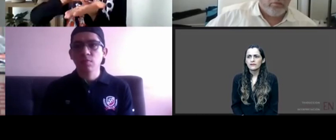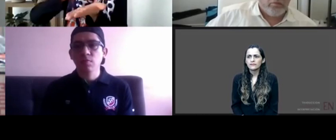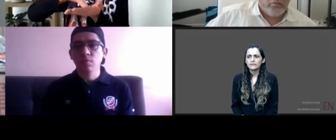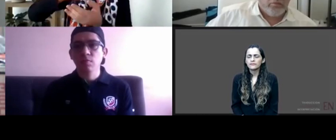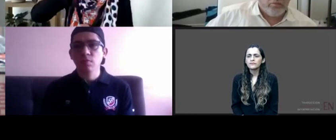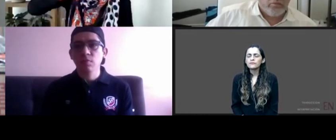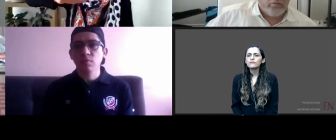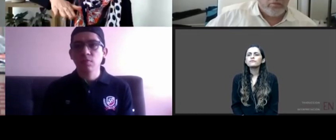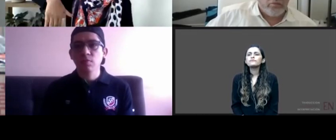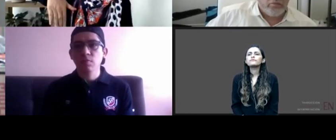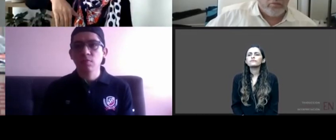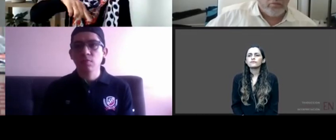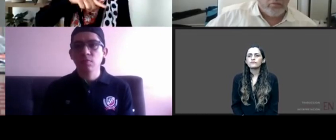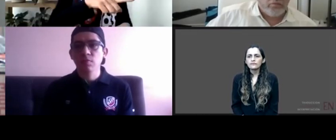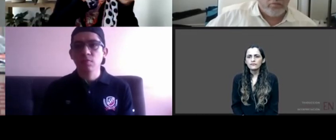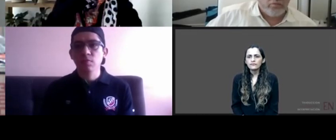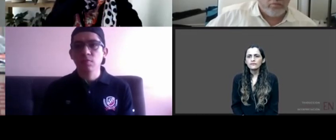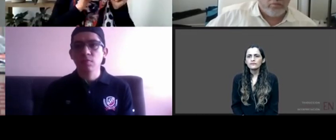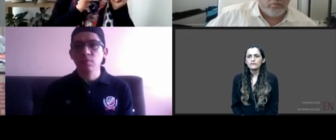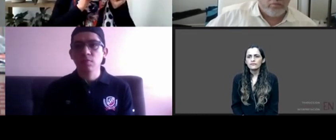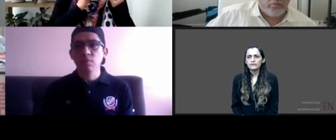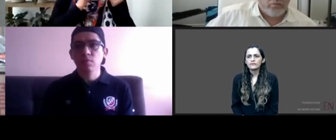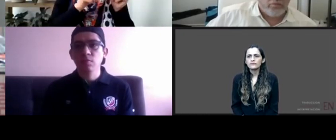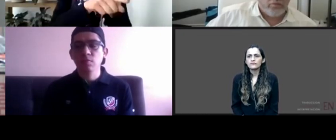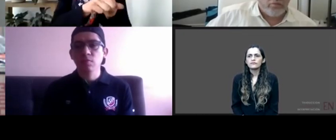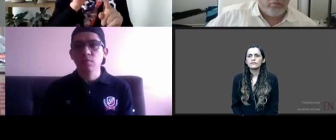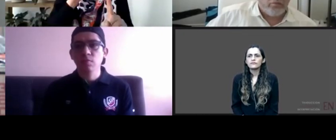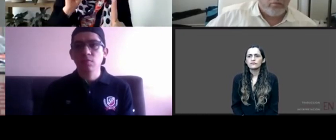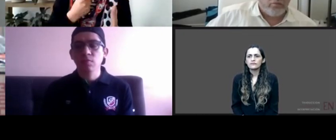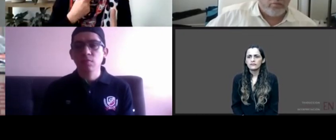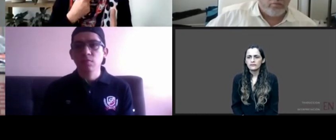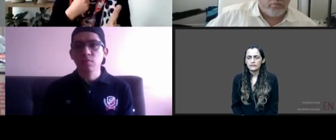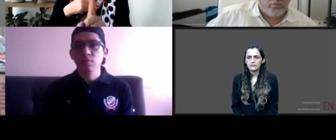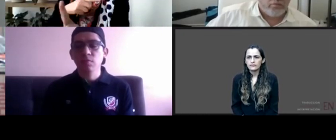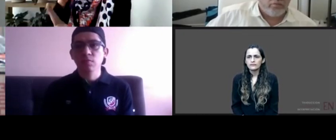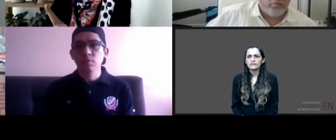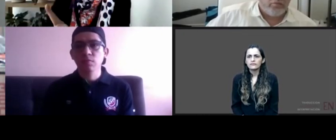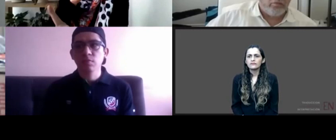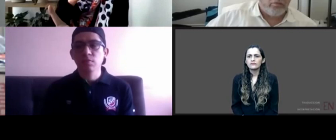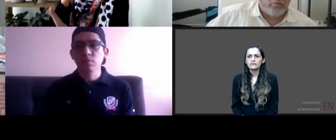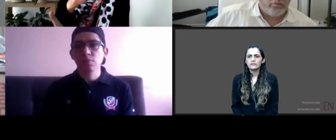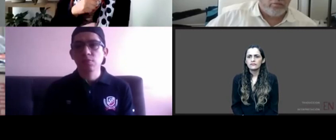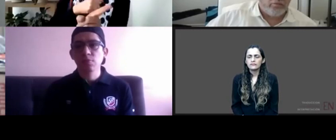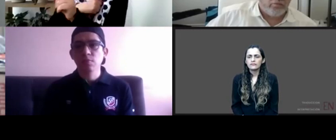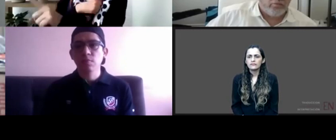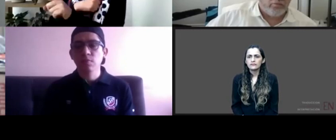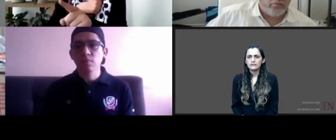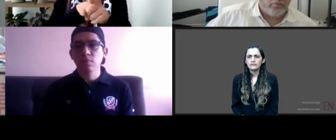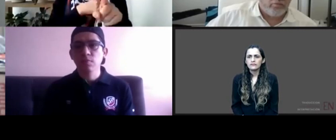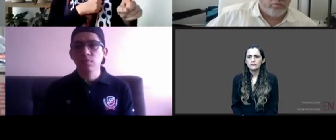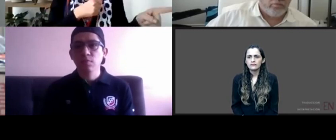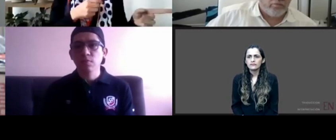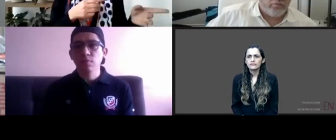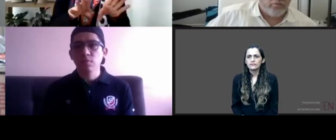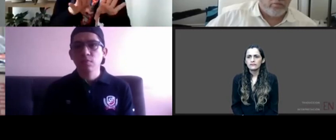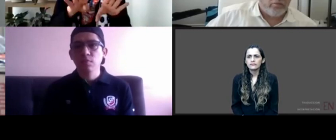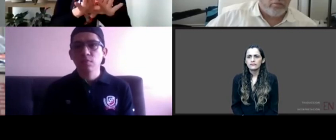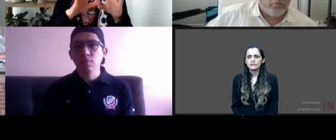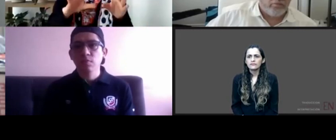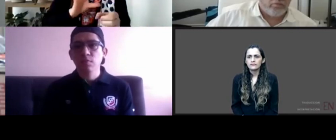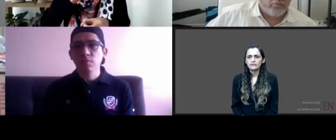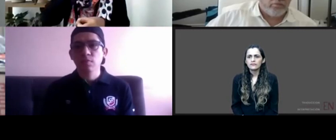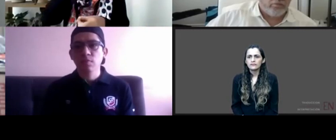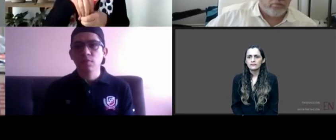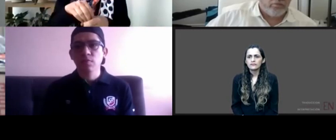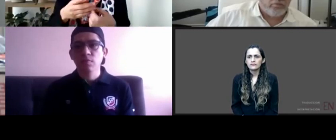también necesitamos materiales que estén enfocados a estas personas sordas, así como se necesitan materiales que se enfoquen a los